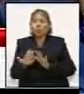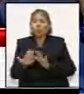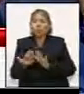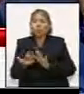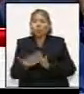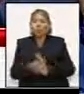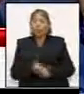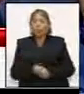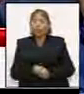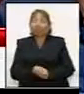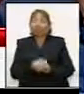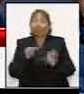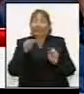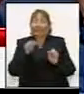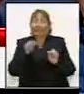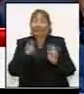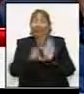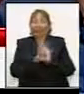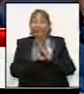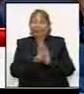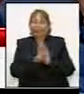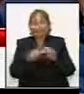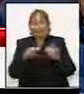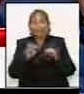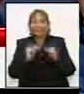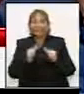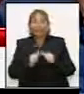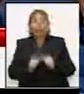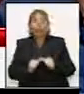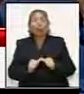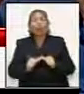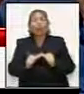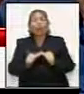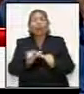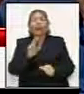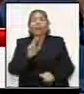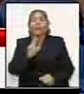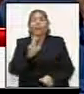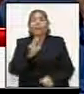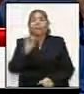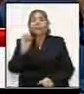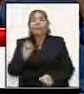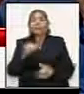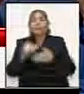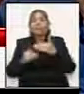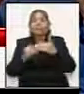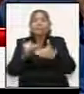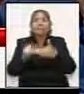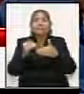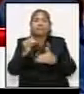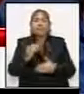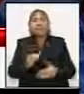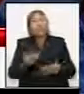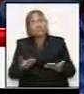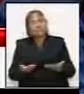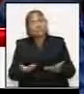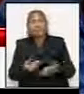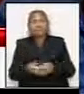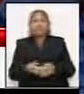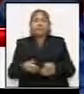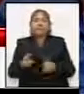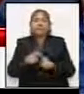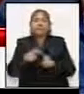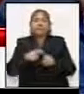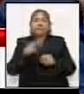oportunidad, esta ley va a autorizar el nombramiento progresivo del 20% de los profesionales de la salud, técnicos y